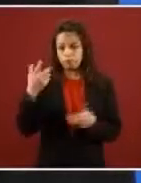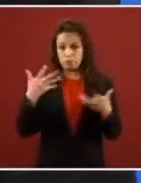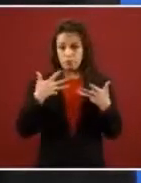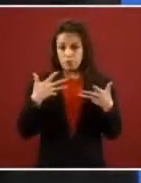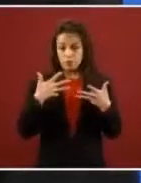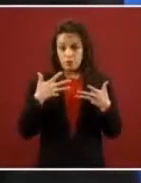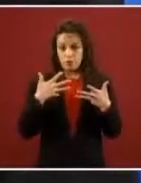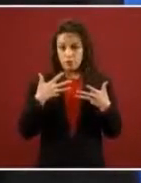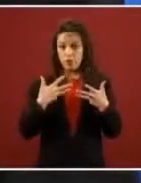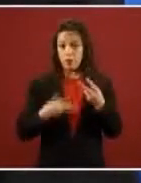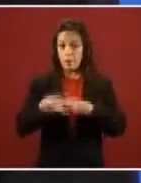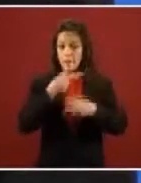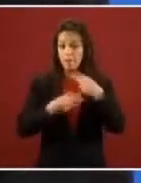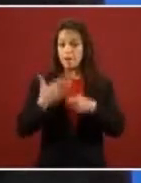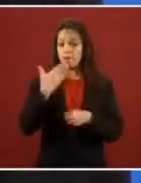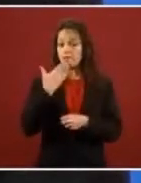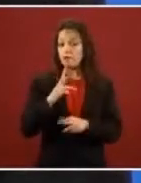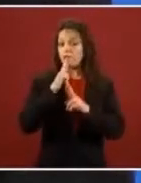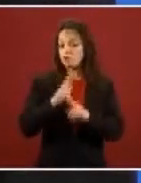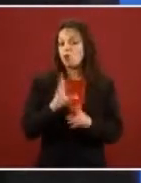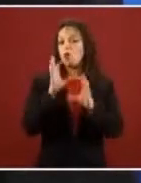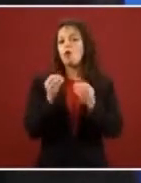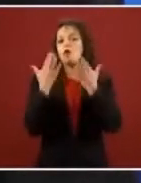resultados o no, si